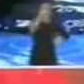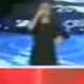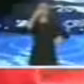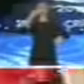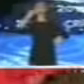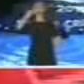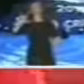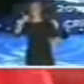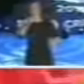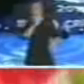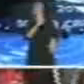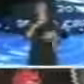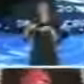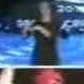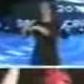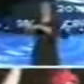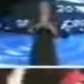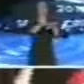de